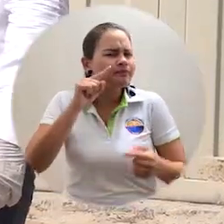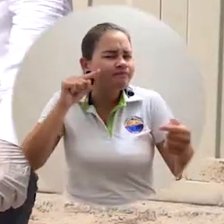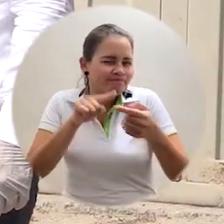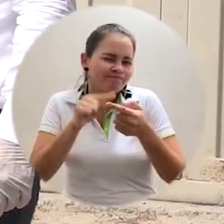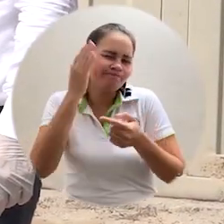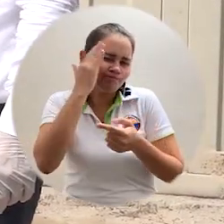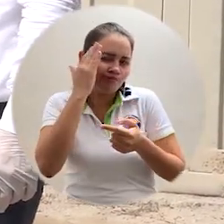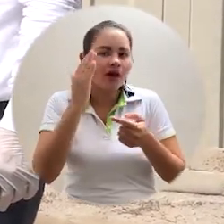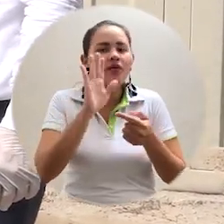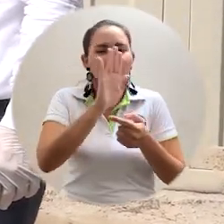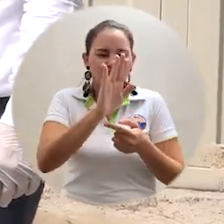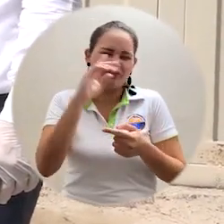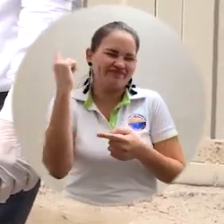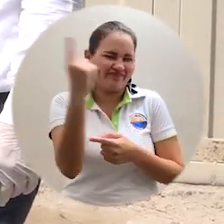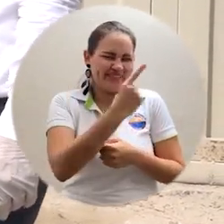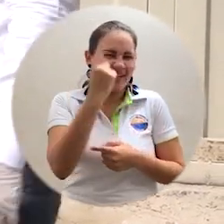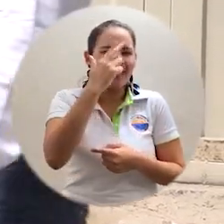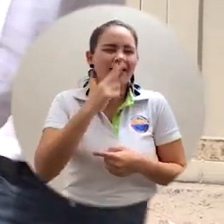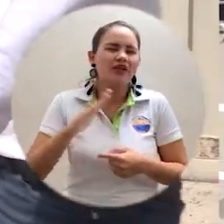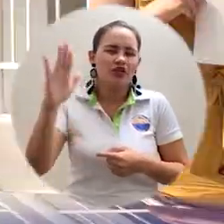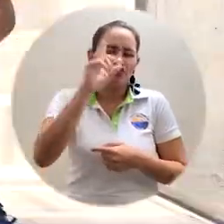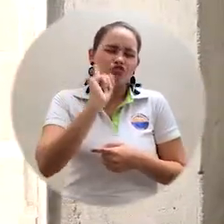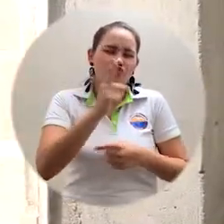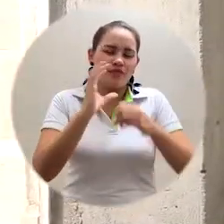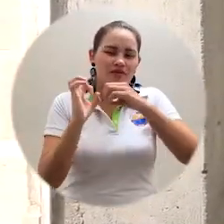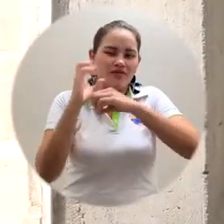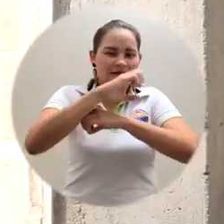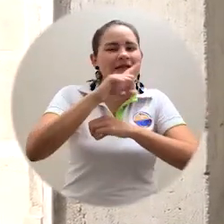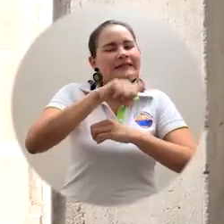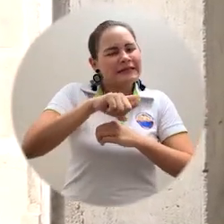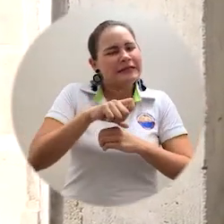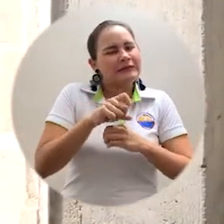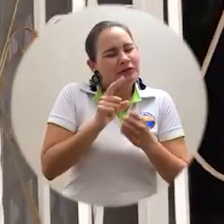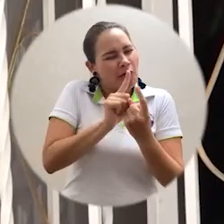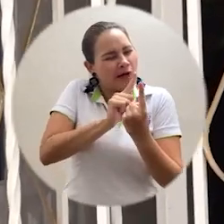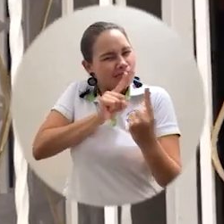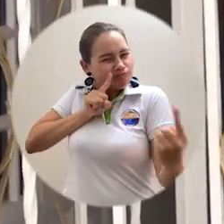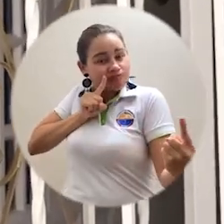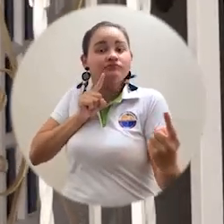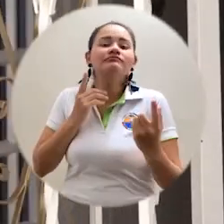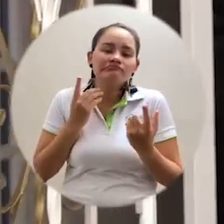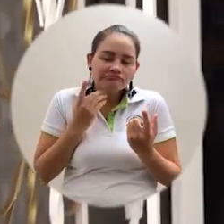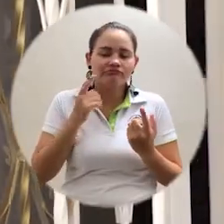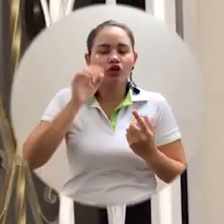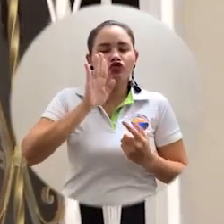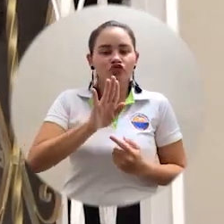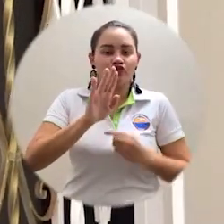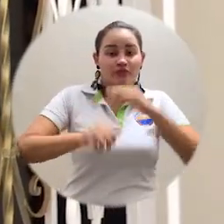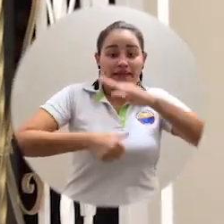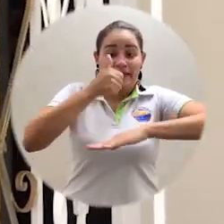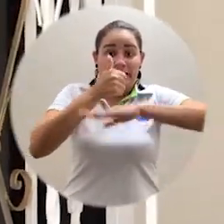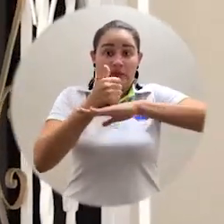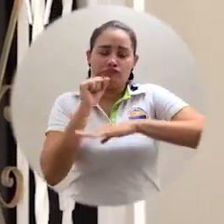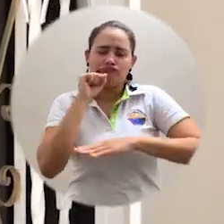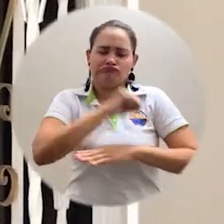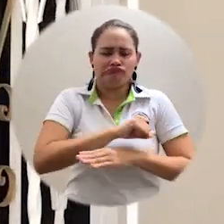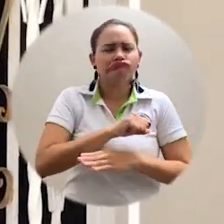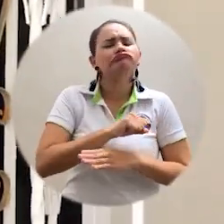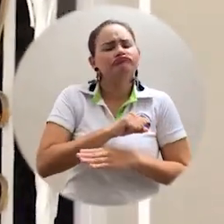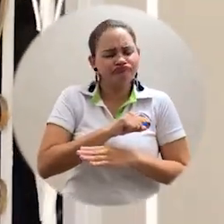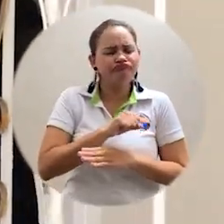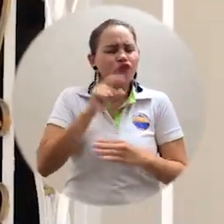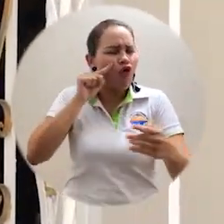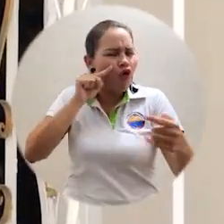En el marco del aislamiento preventivo obligatorio nacional por el COVID-19, el rector Pablo Vera Salazar cumplió su promesa de continuar